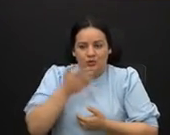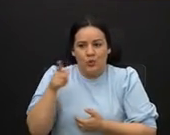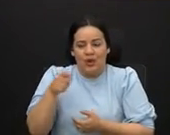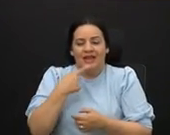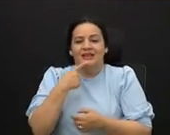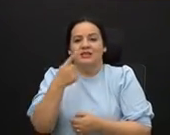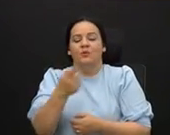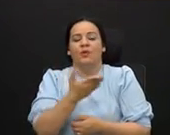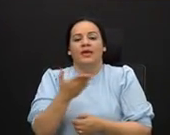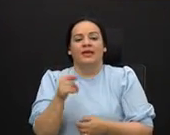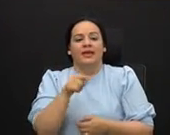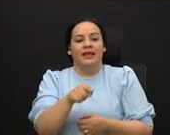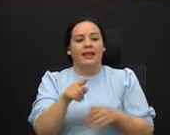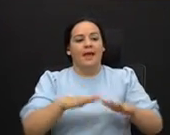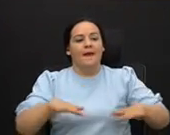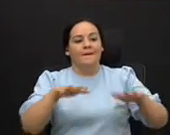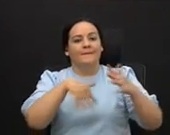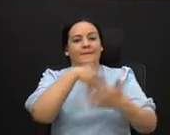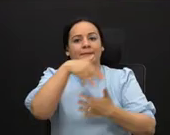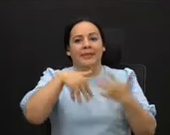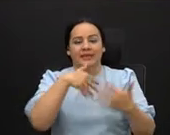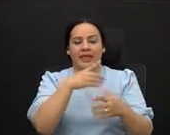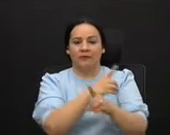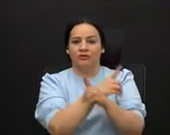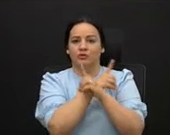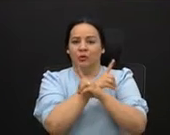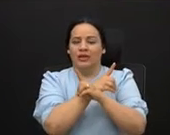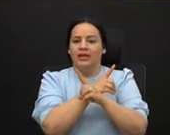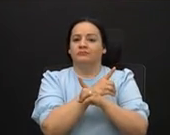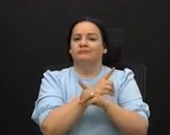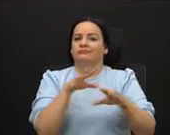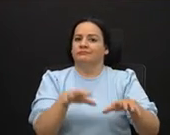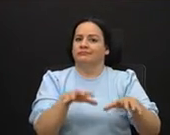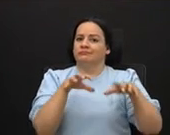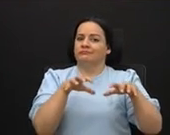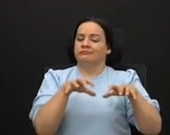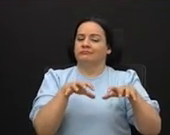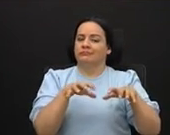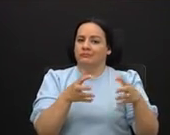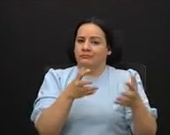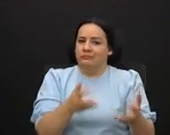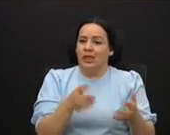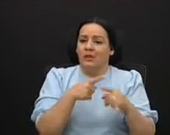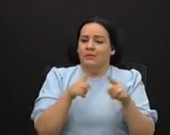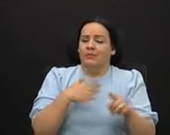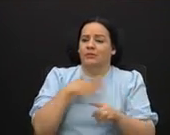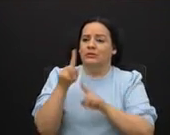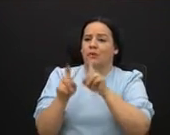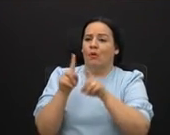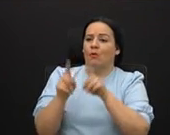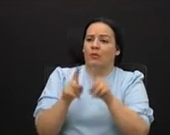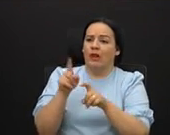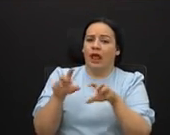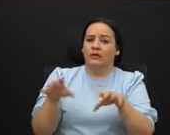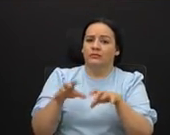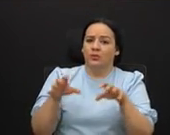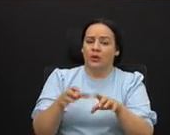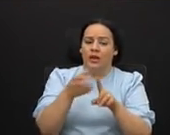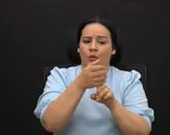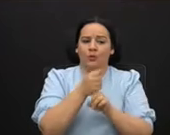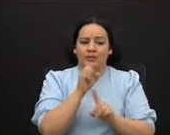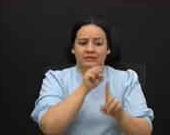que el ambiente de la Defensoría es tenso y pesado. Pero ante mis consultas sobre las acciones que ha tomado el sindicato